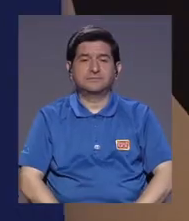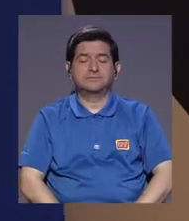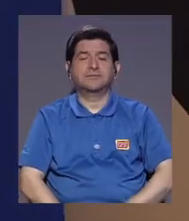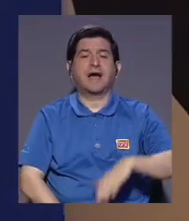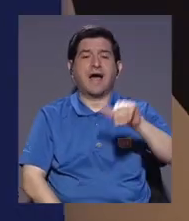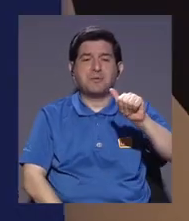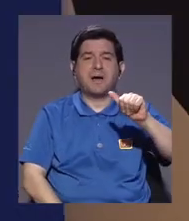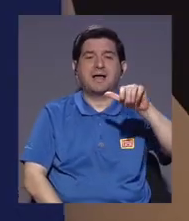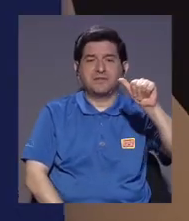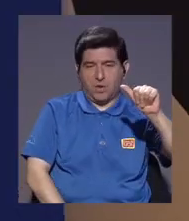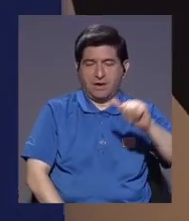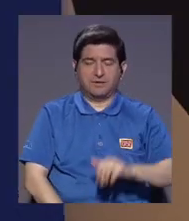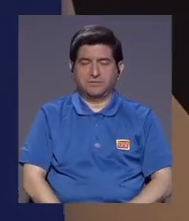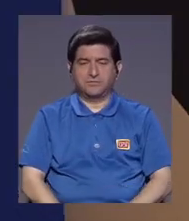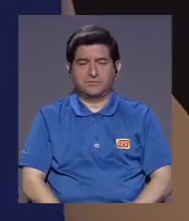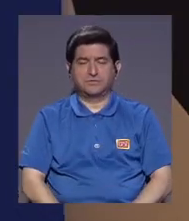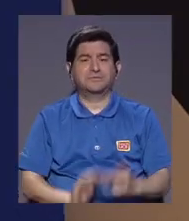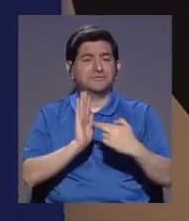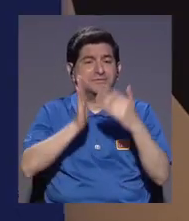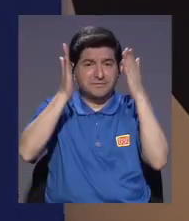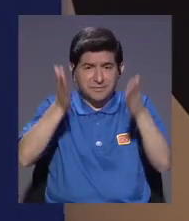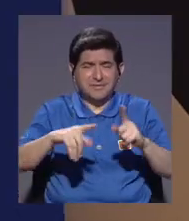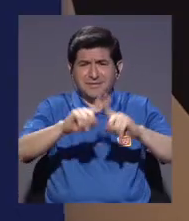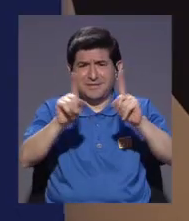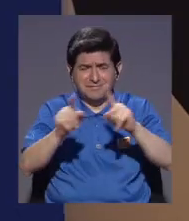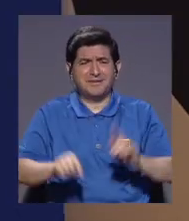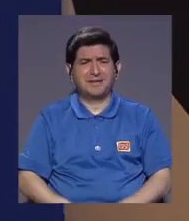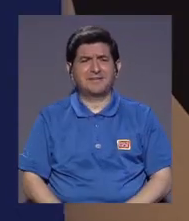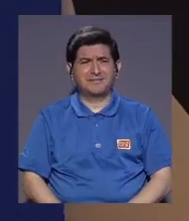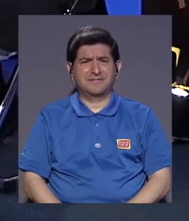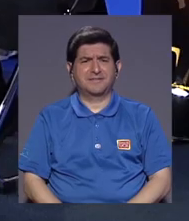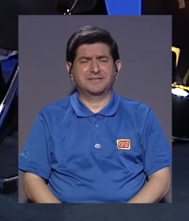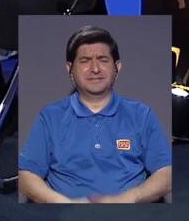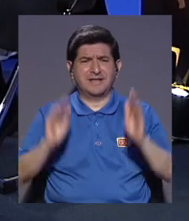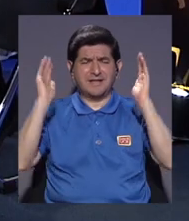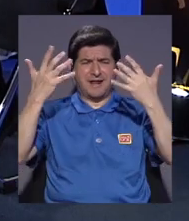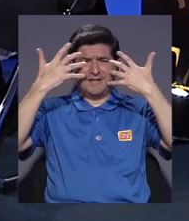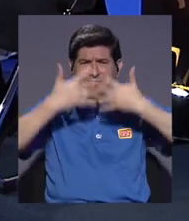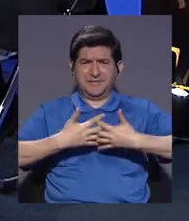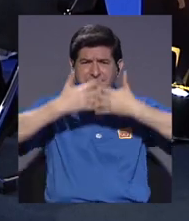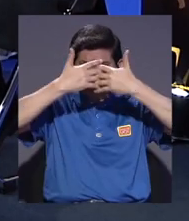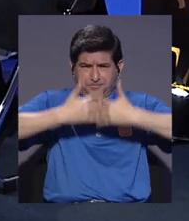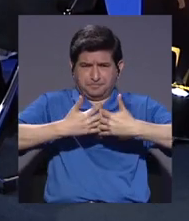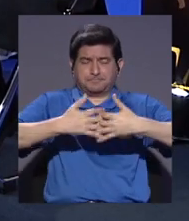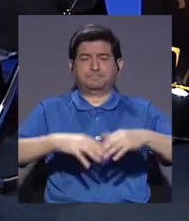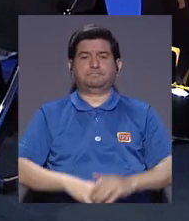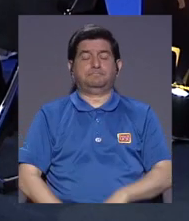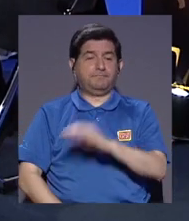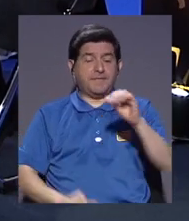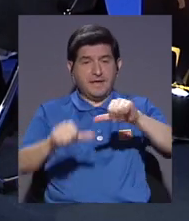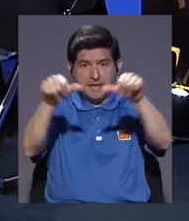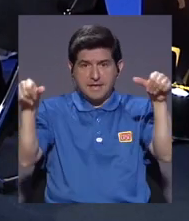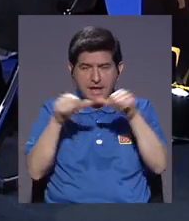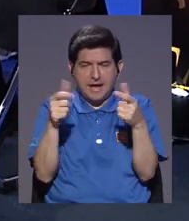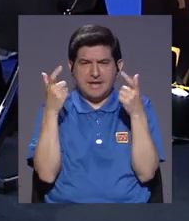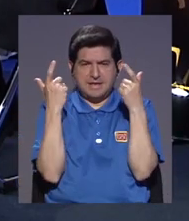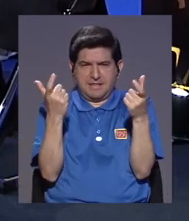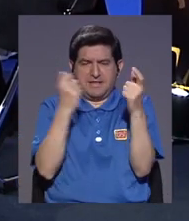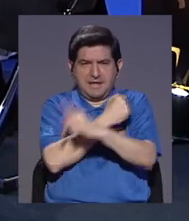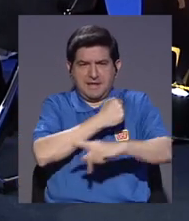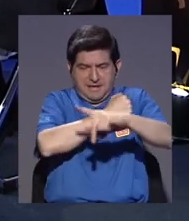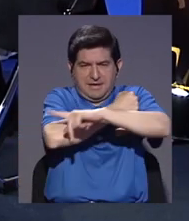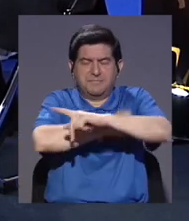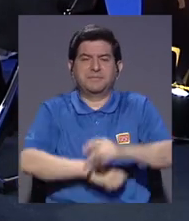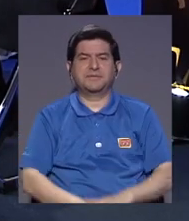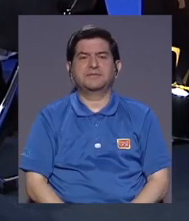armando araus etcétera los representantes de las grandes empresas y del sector de capital